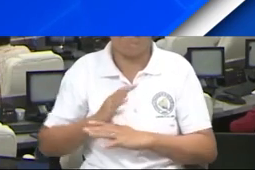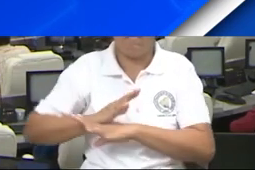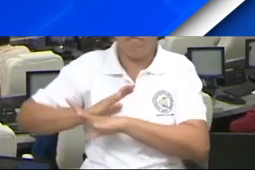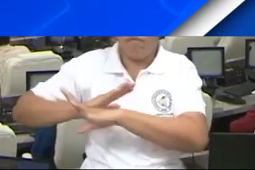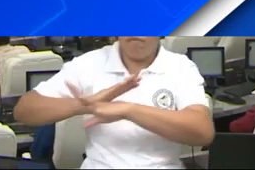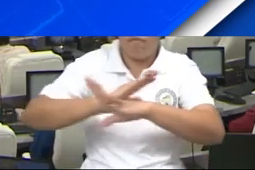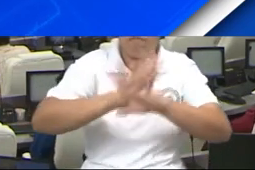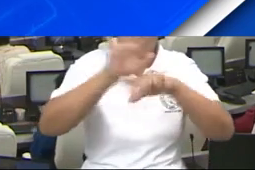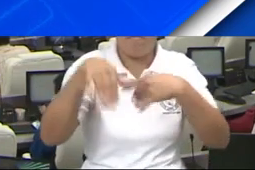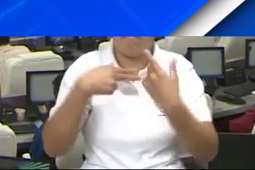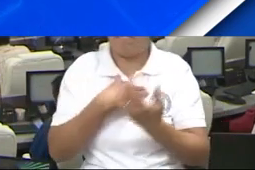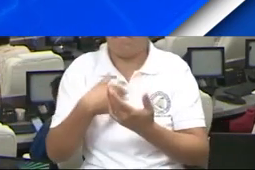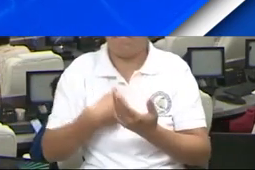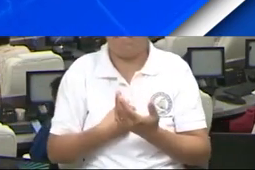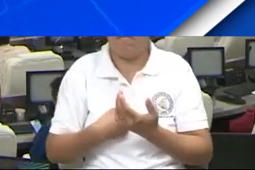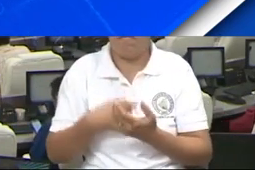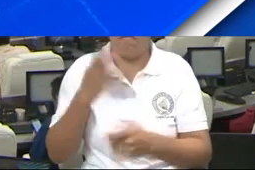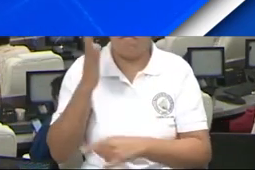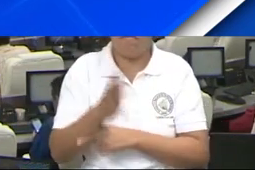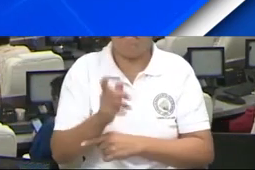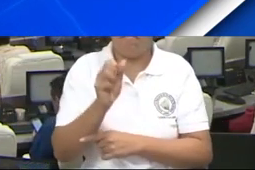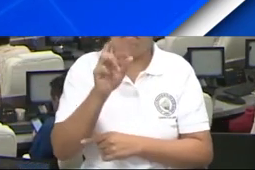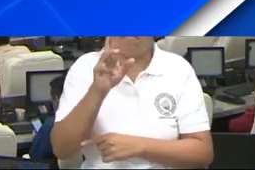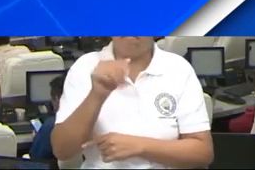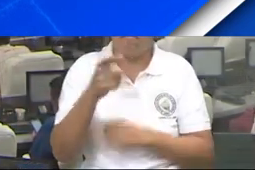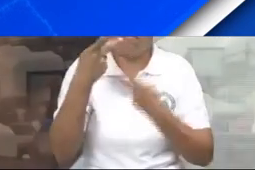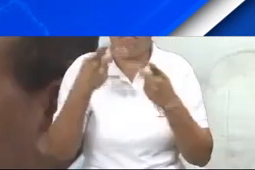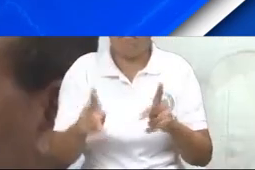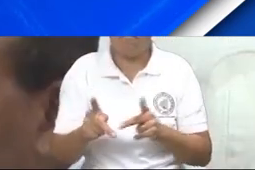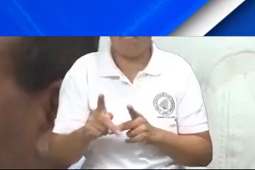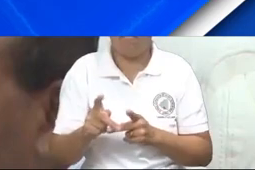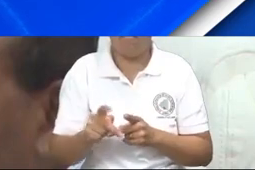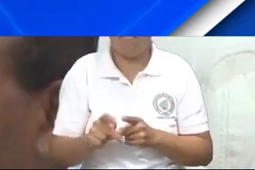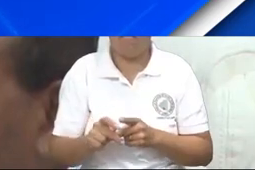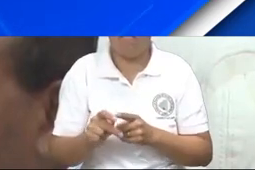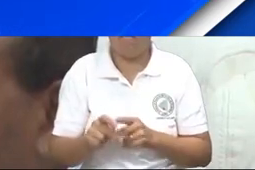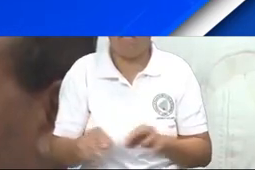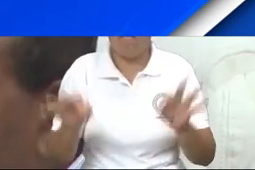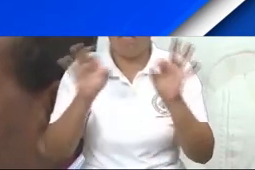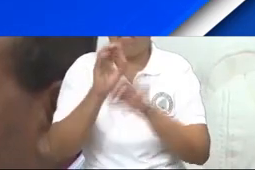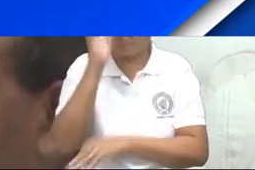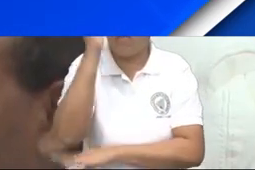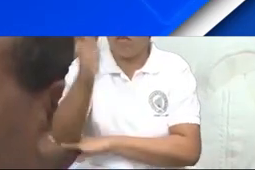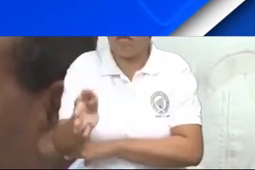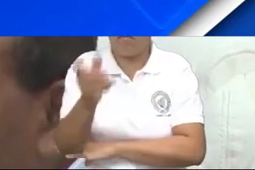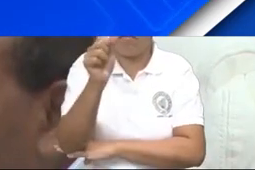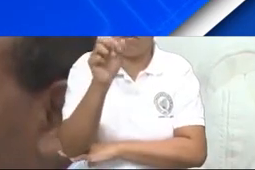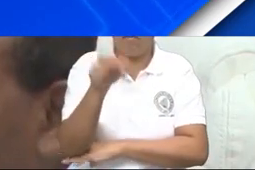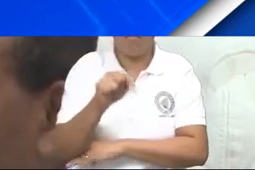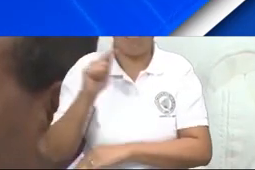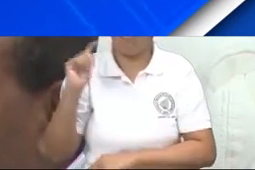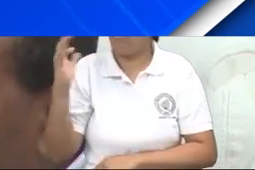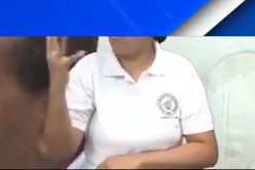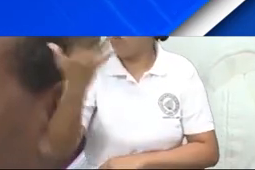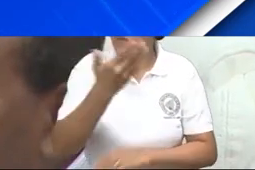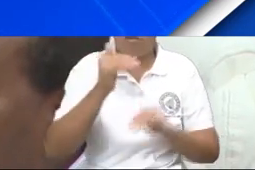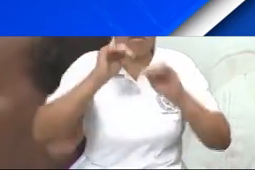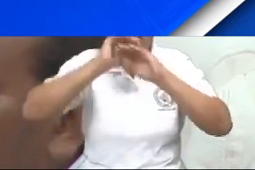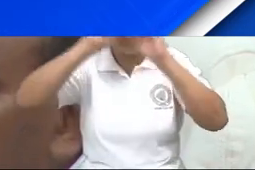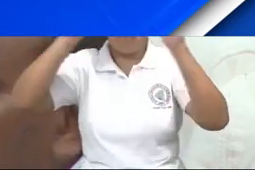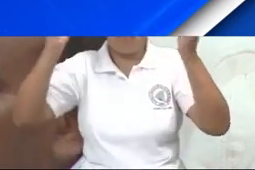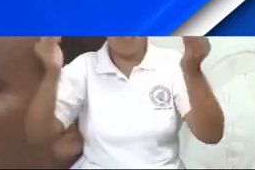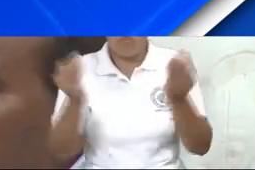evitar la defraudación, porque son delitos aduaneros que existen en todo el